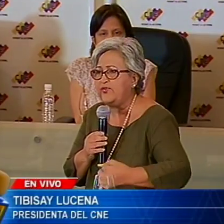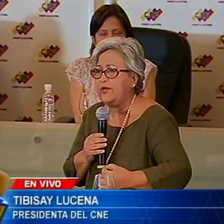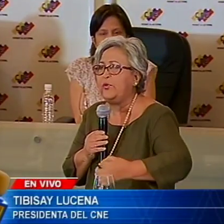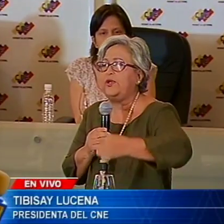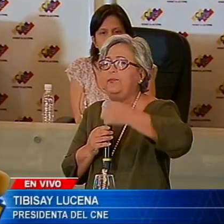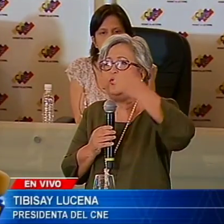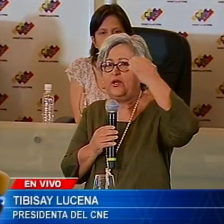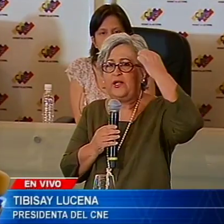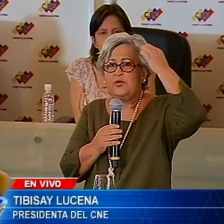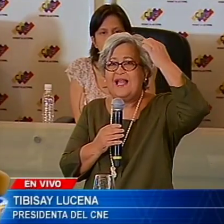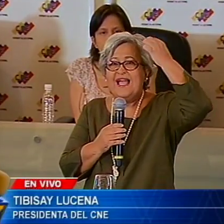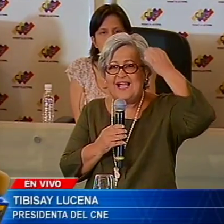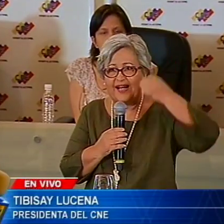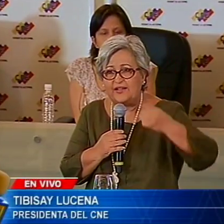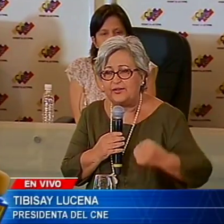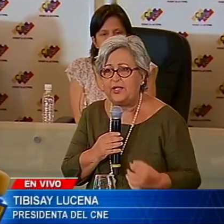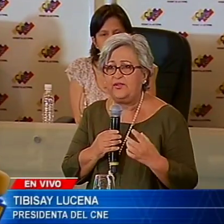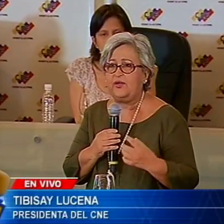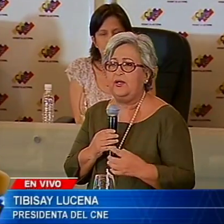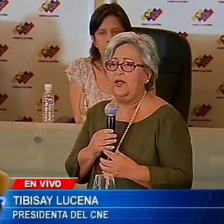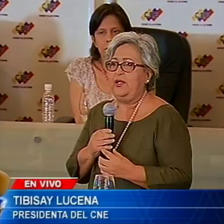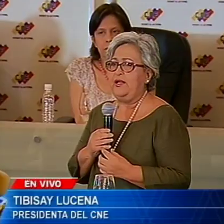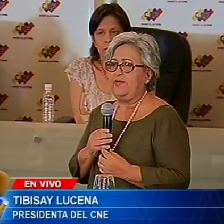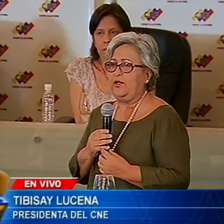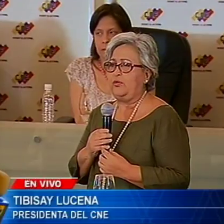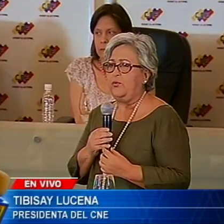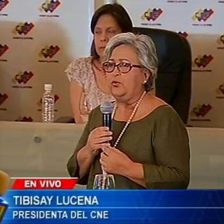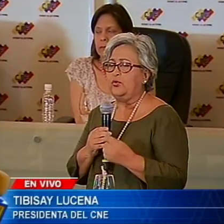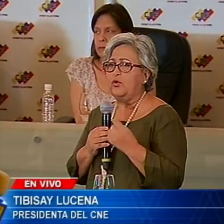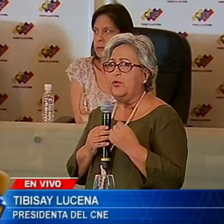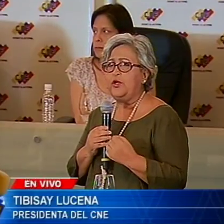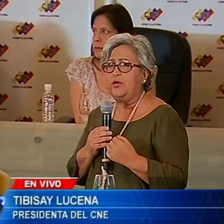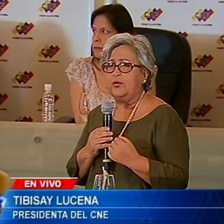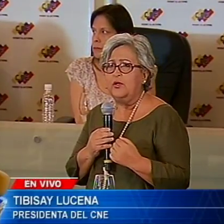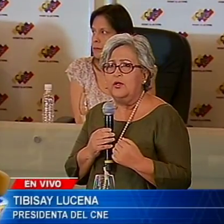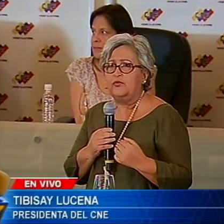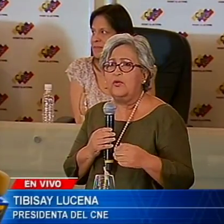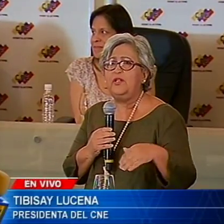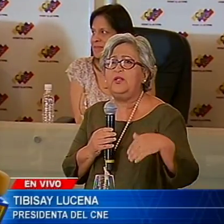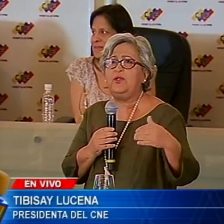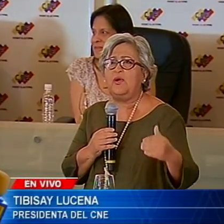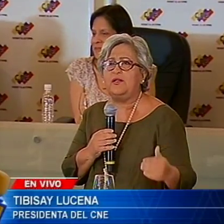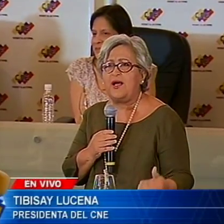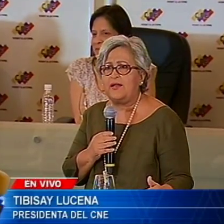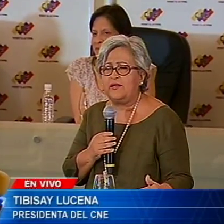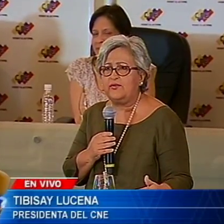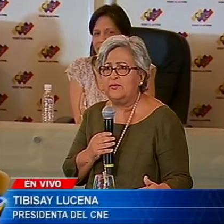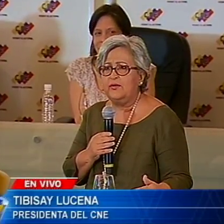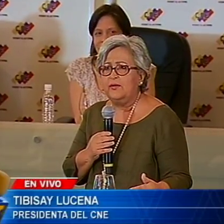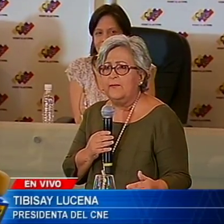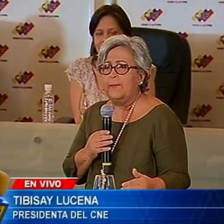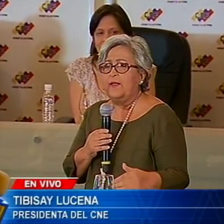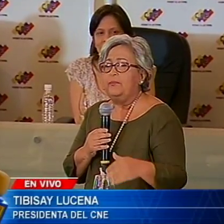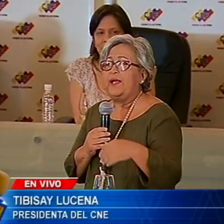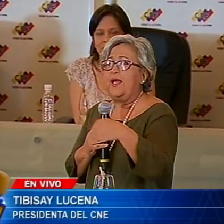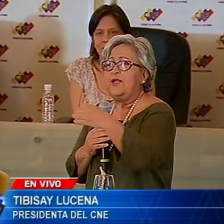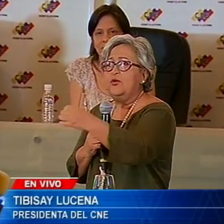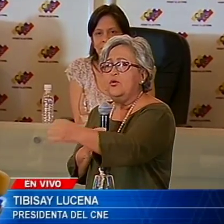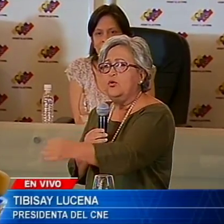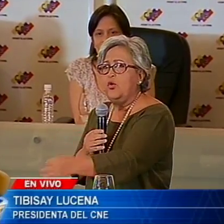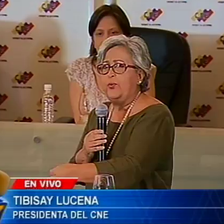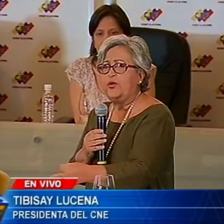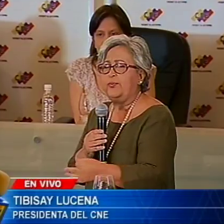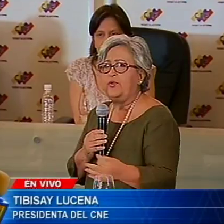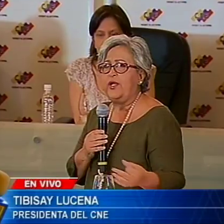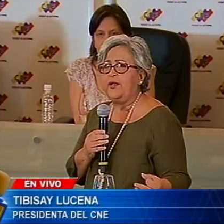se debe hacer porque el Poder Electoral garantiza el secreto del voto. Como digo, son individualidades,